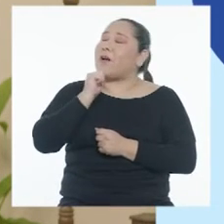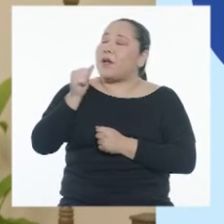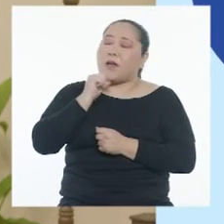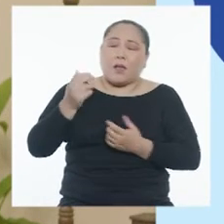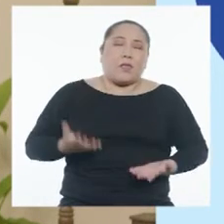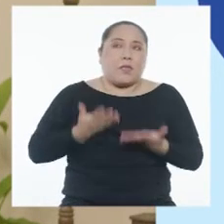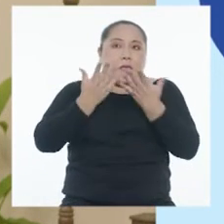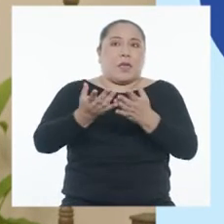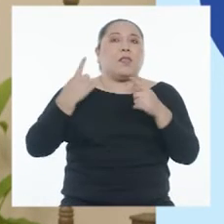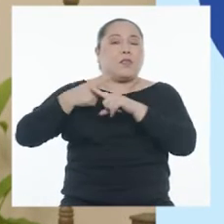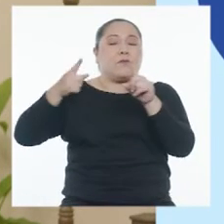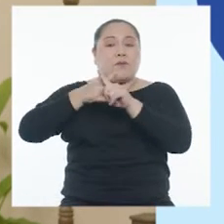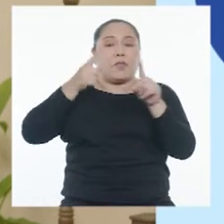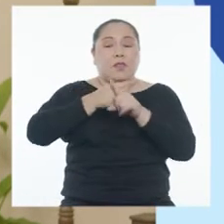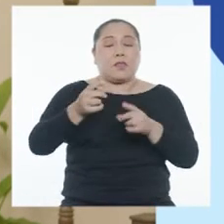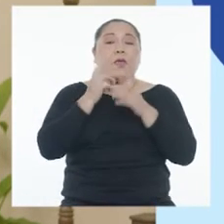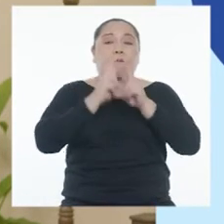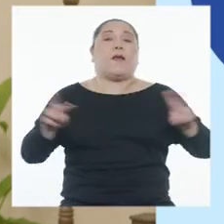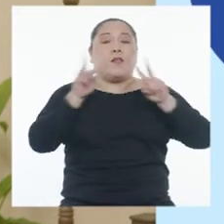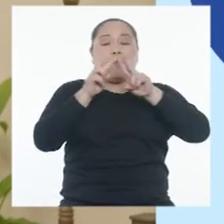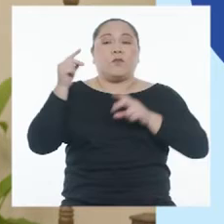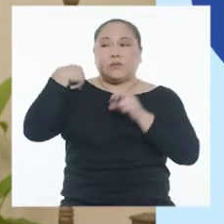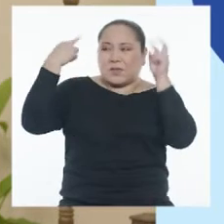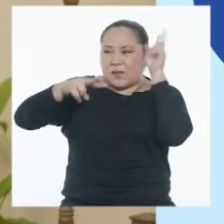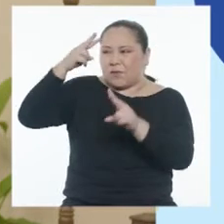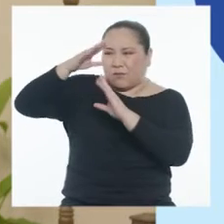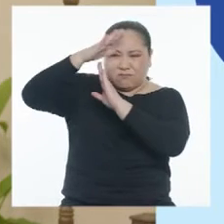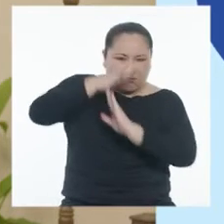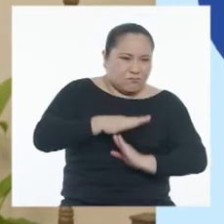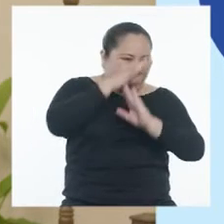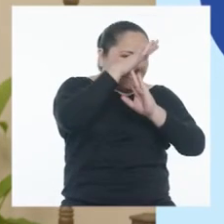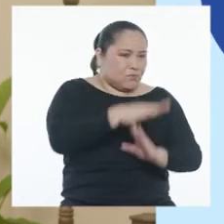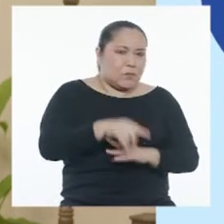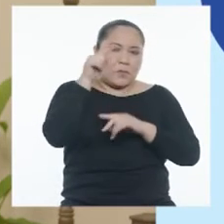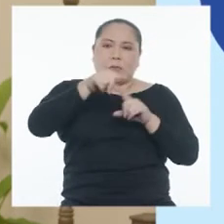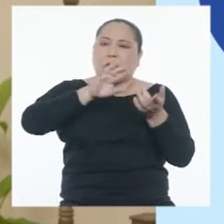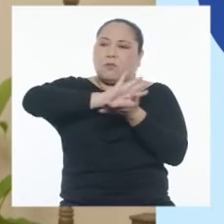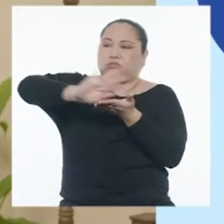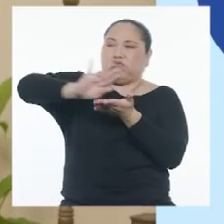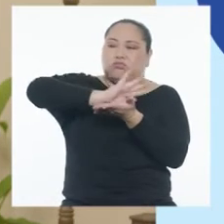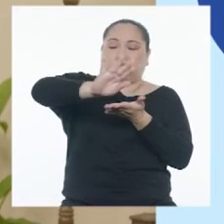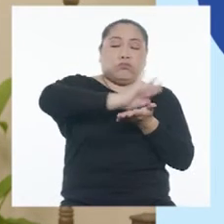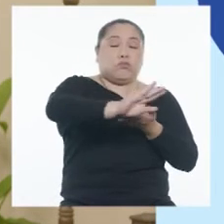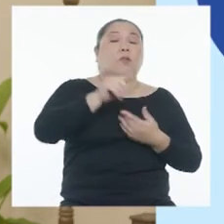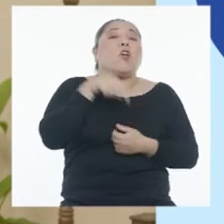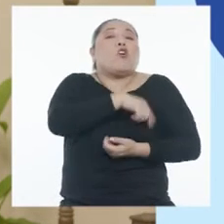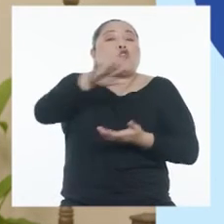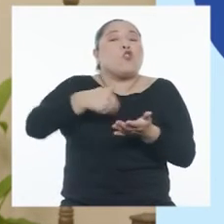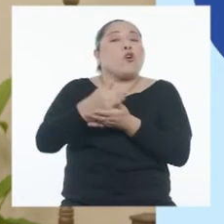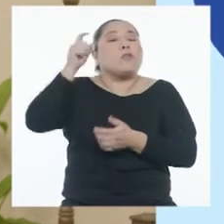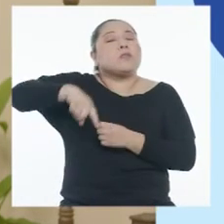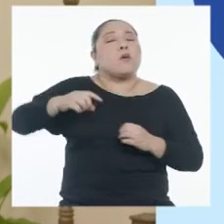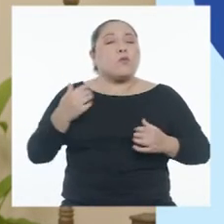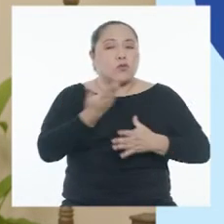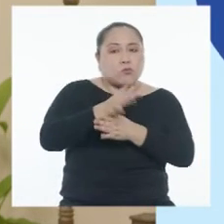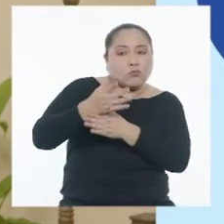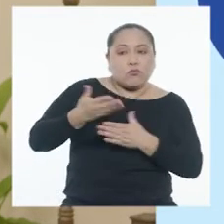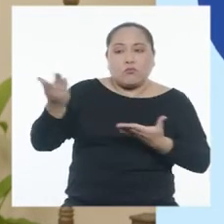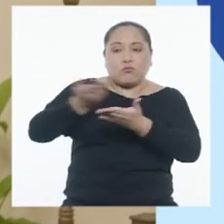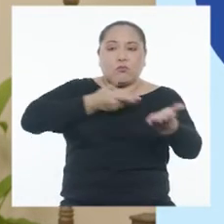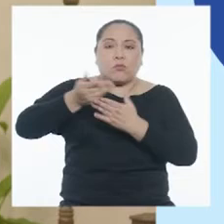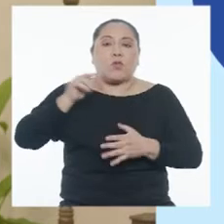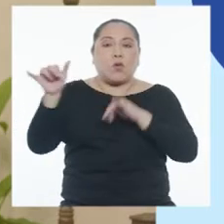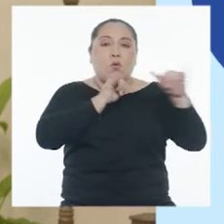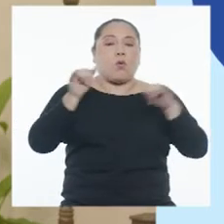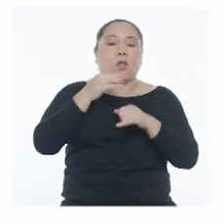falta valorar dicha diversidad. Quizás por ello se evidencie discriminación y exclusión. Todos debemos convivir en